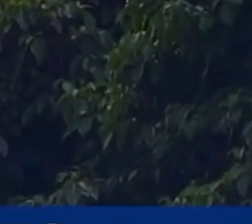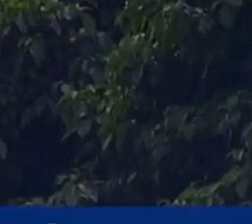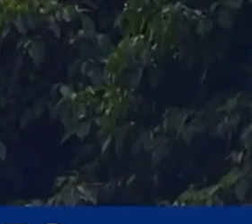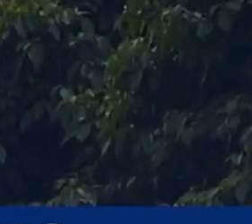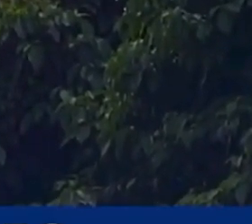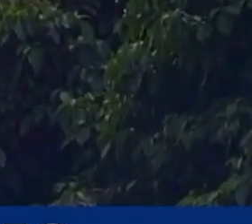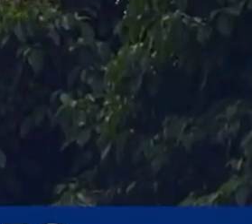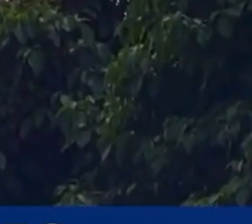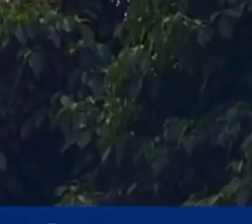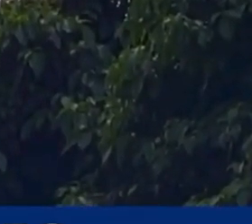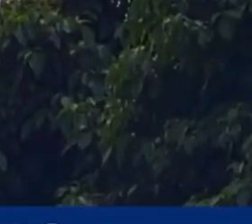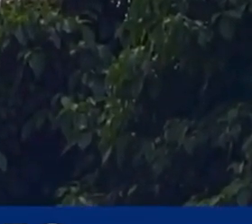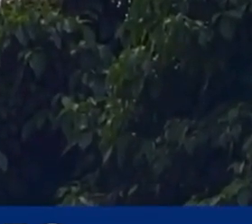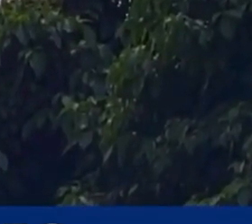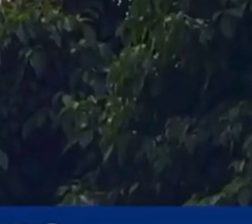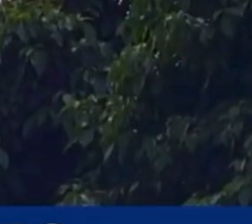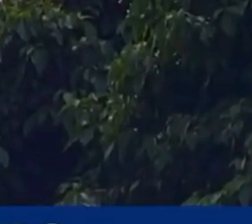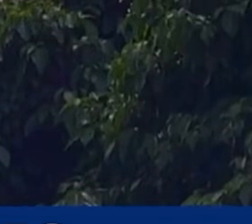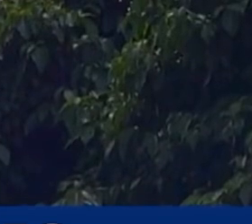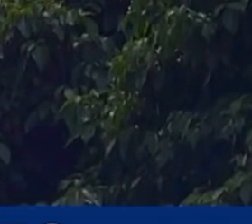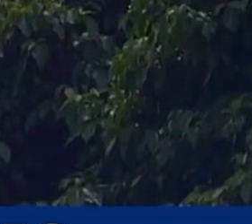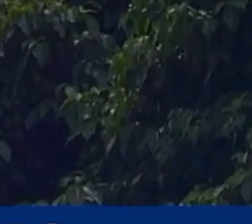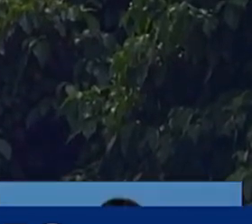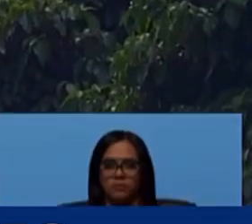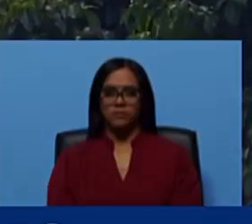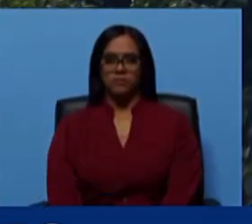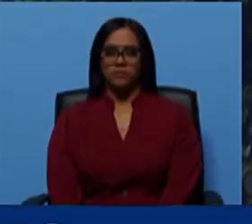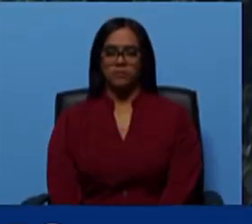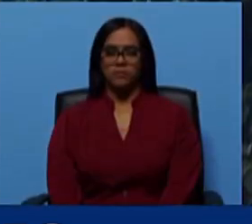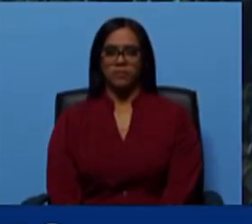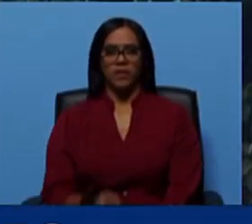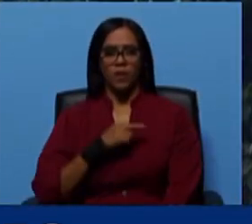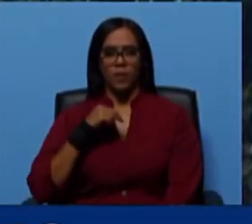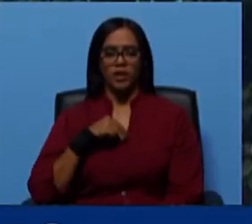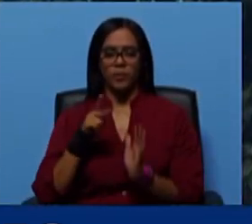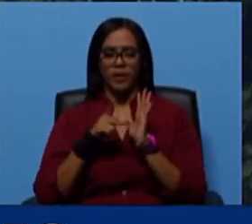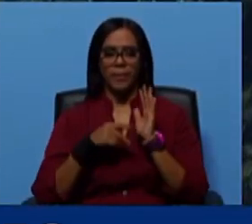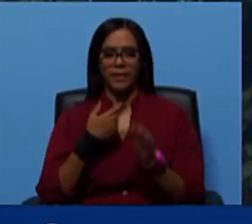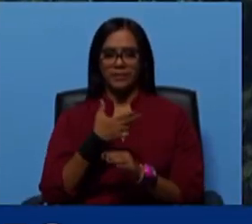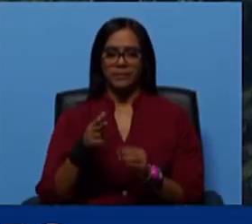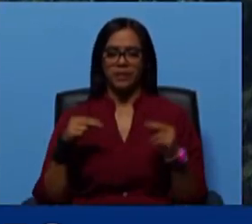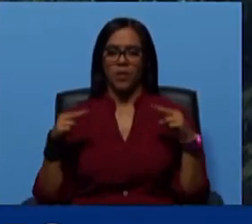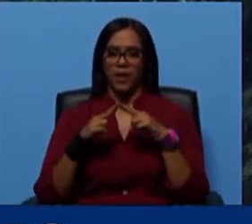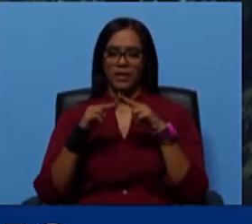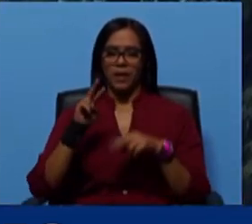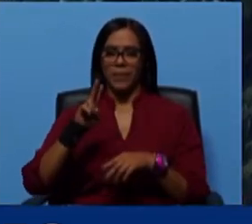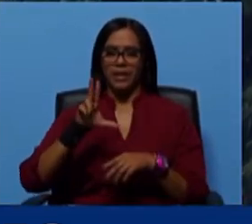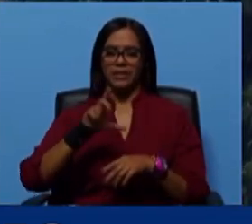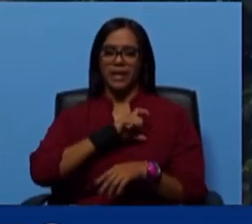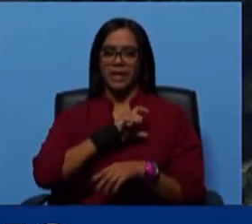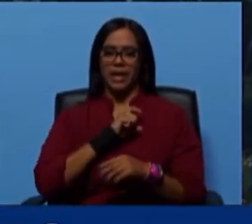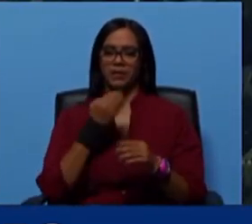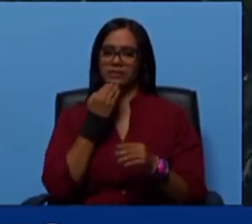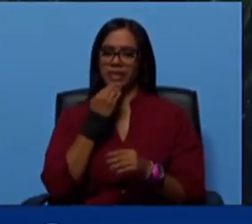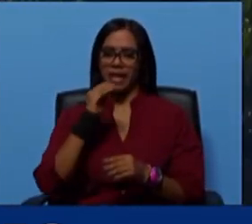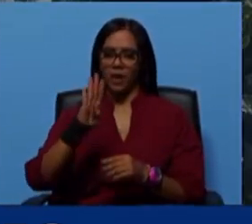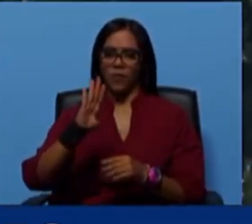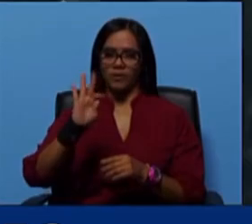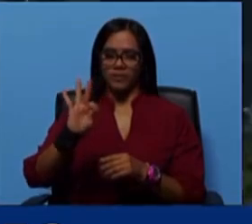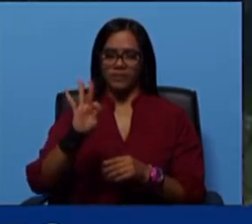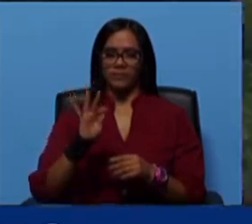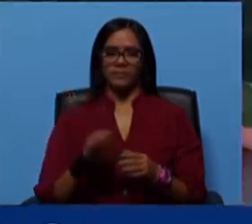Y nuestro programa 360 de Venezolana de Televisión se encuentra en el 23 de enero, muy cerca del cuartel de La